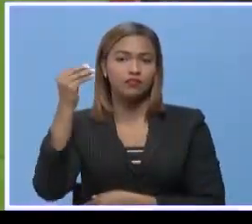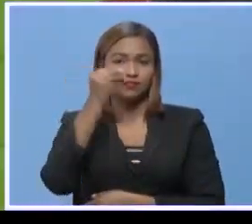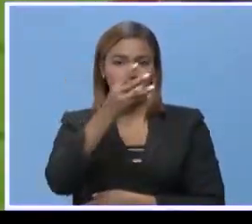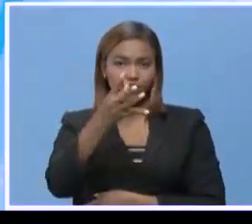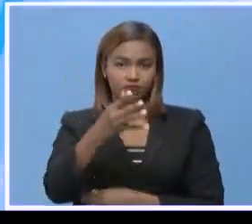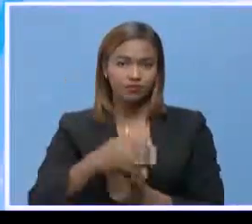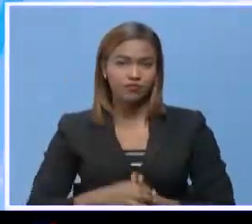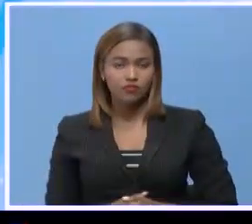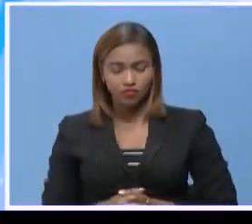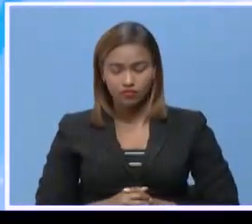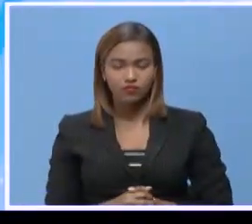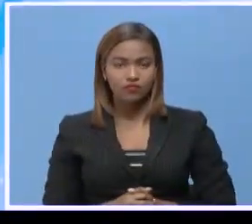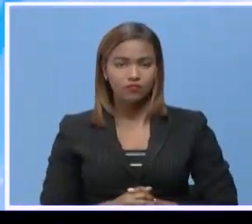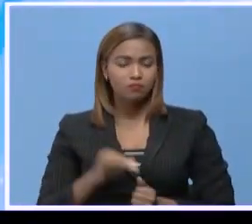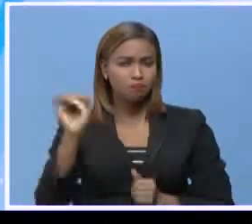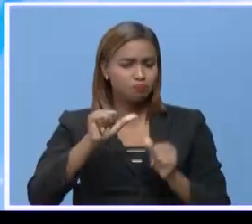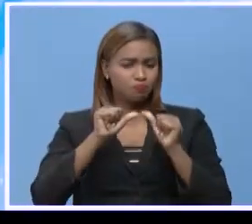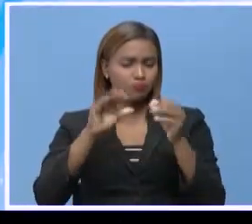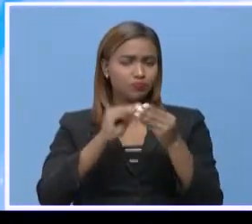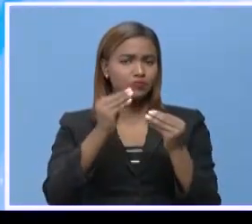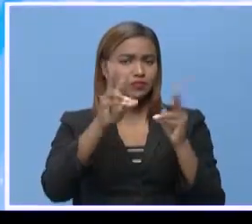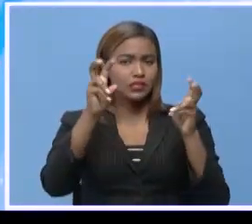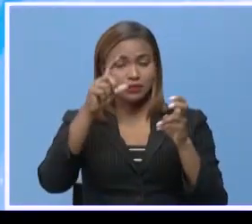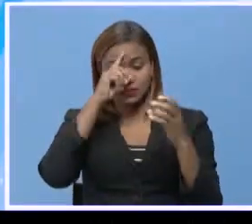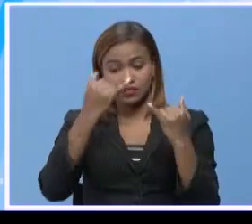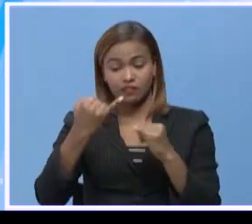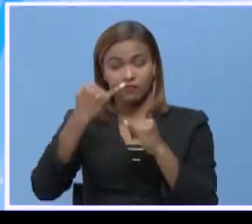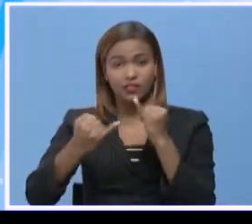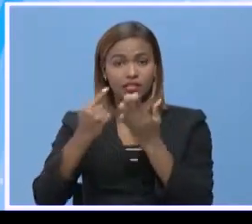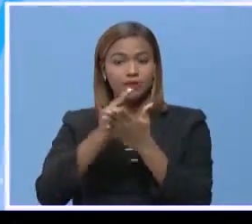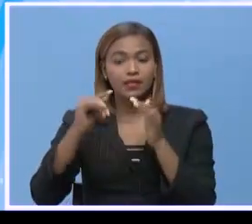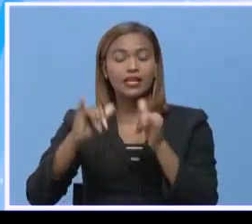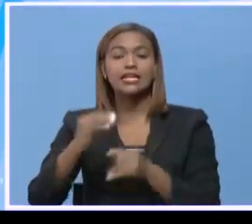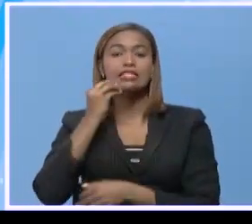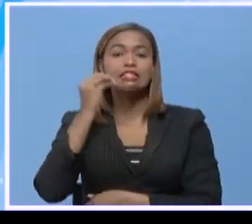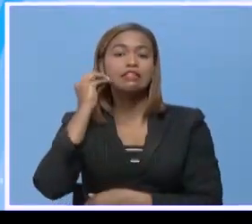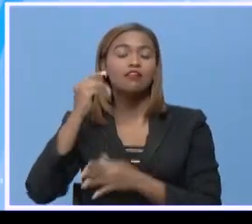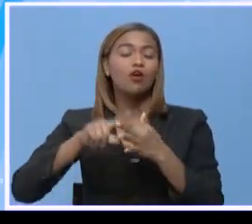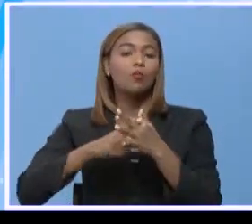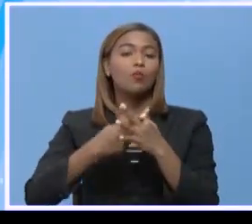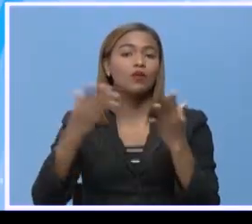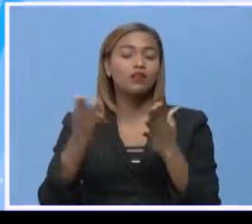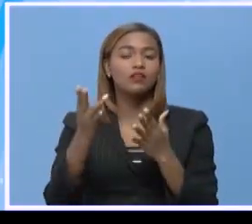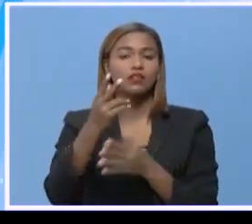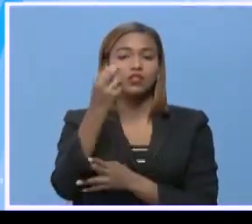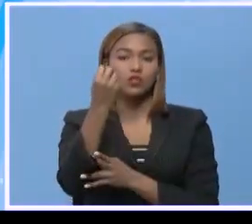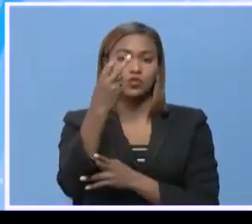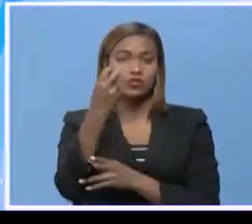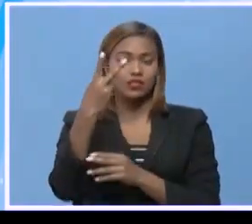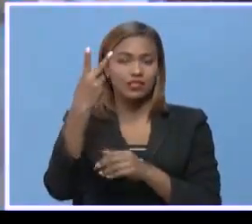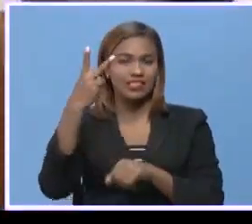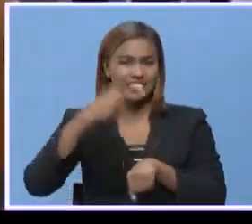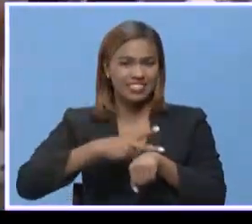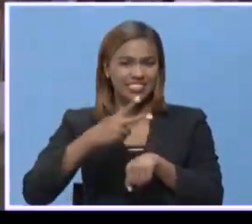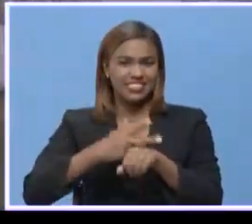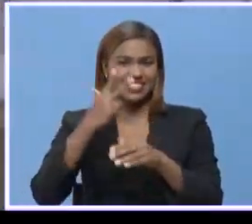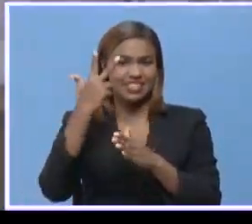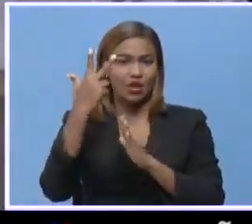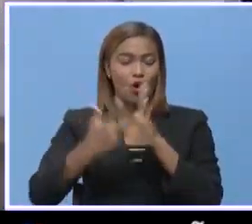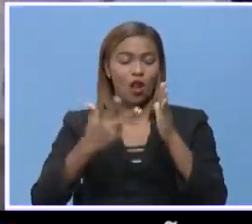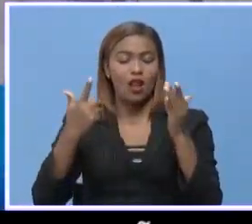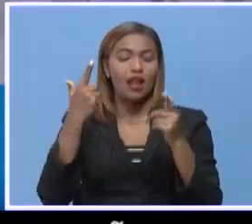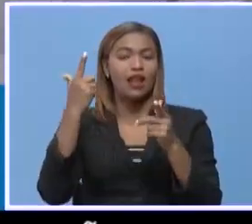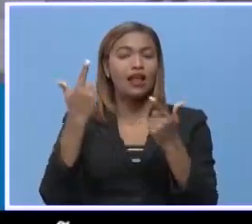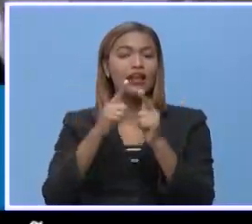Infante. Siguiendo con el tema, para este fin de semana el toque de queda comenzará desde las 12 del mediodía con 3 horas de libre